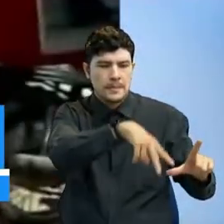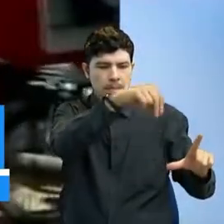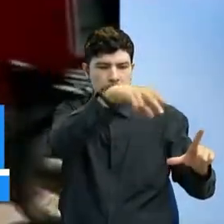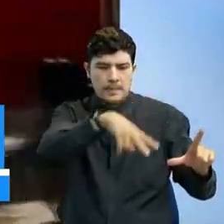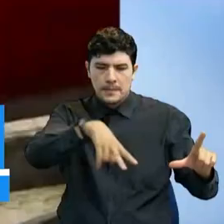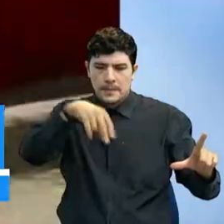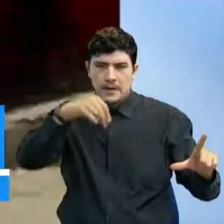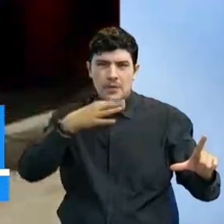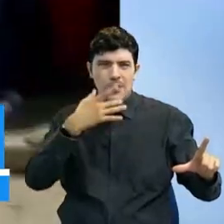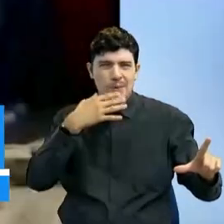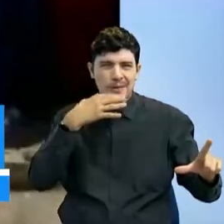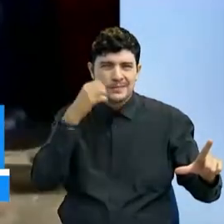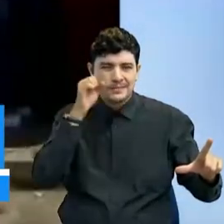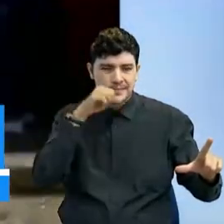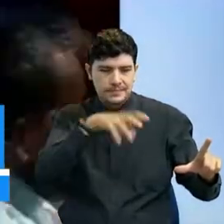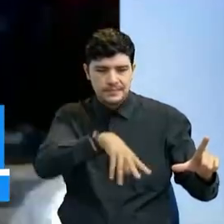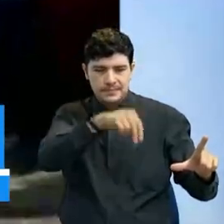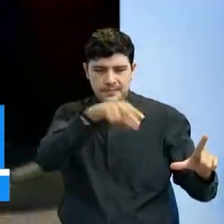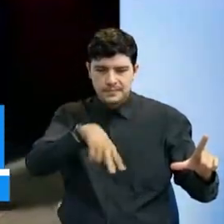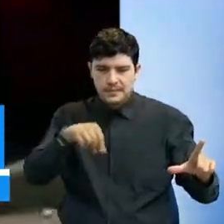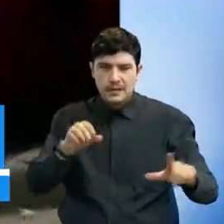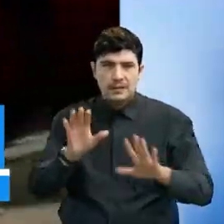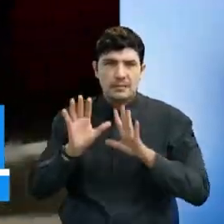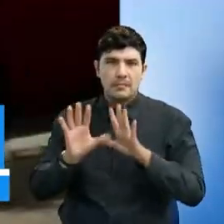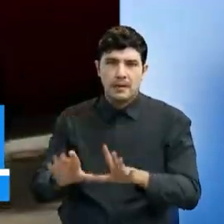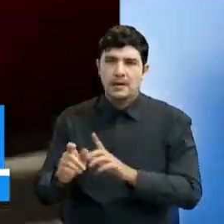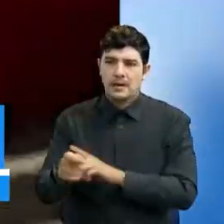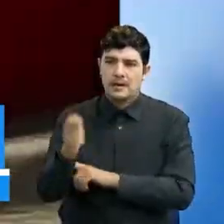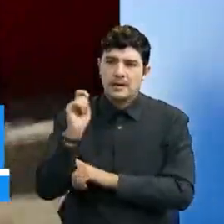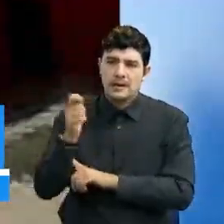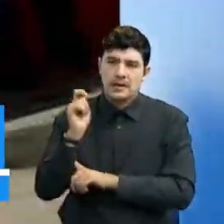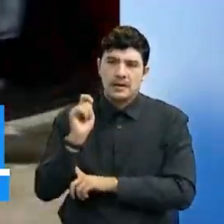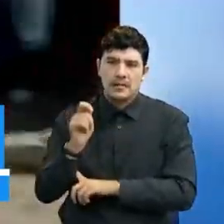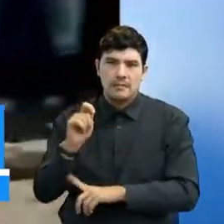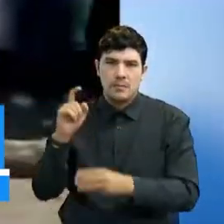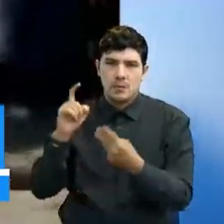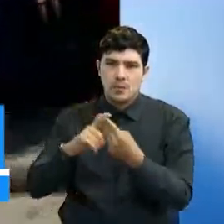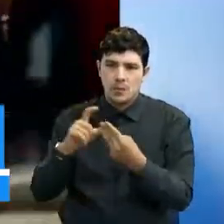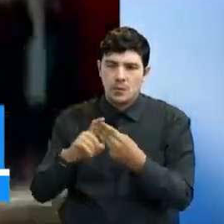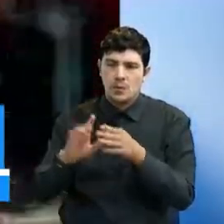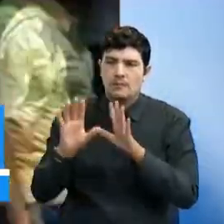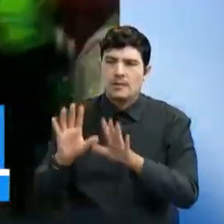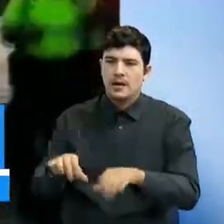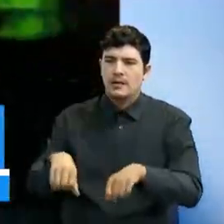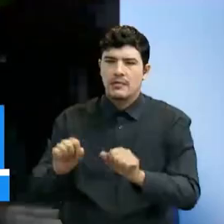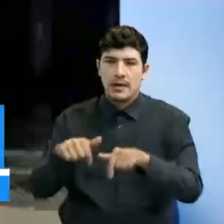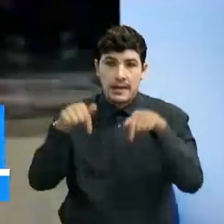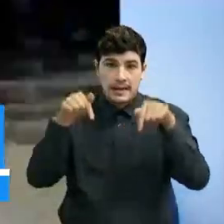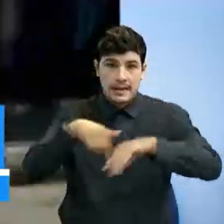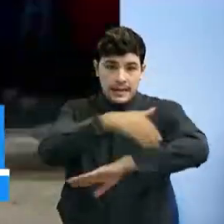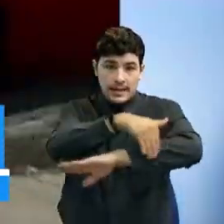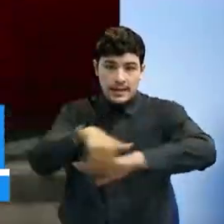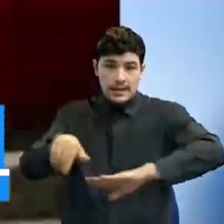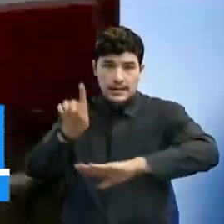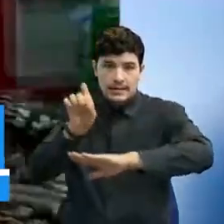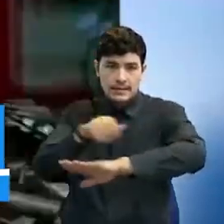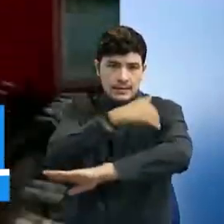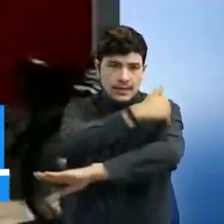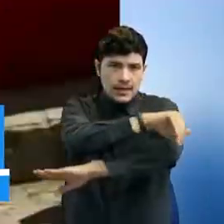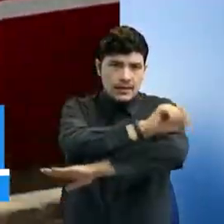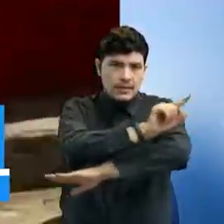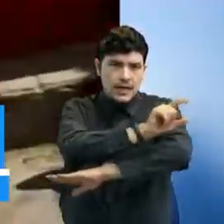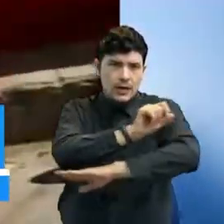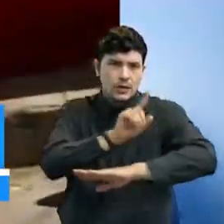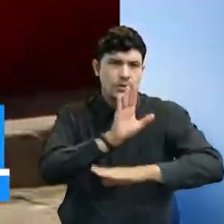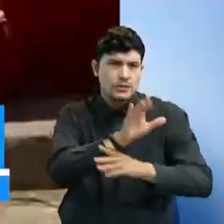esto, parando motos sin cono y no tienen nada. Aquí en la carrera sexta con calle 11 están